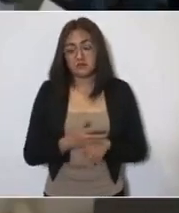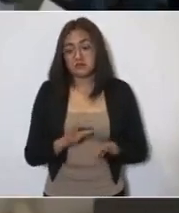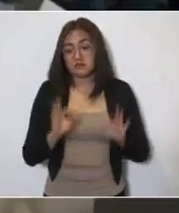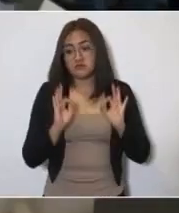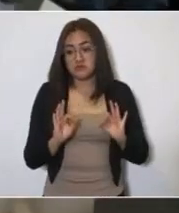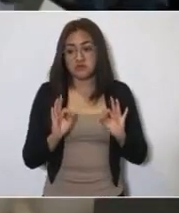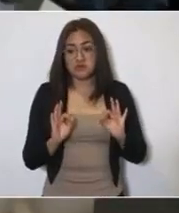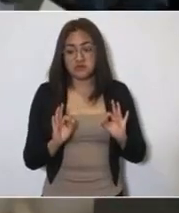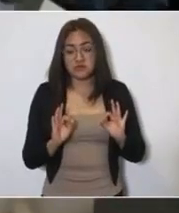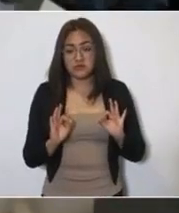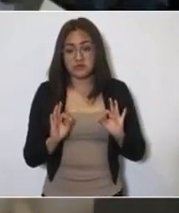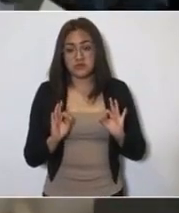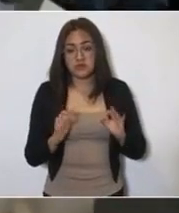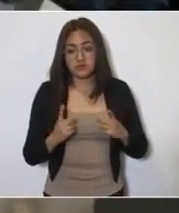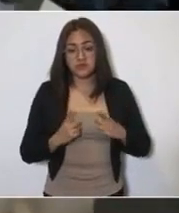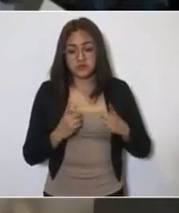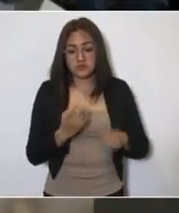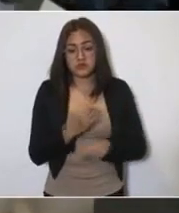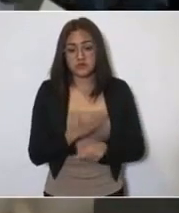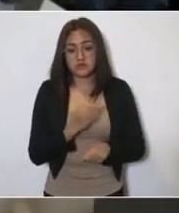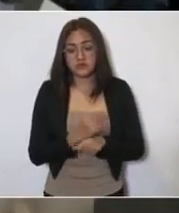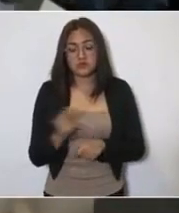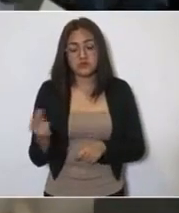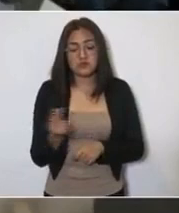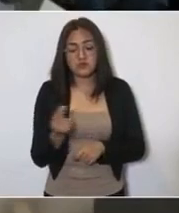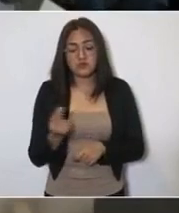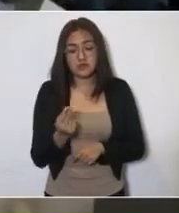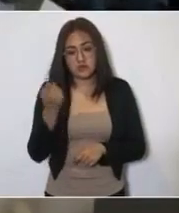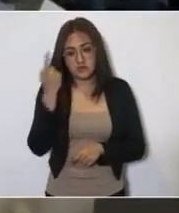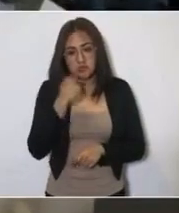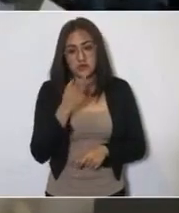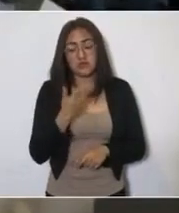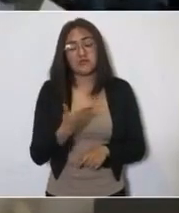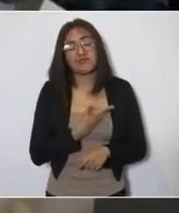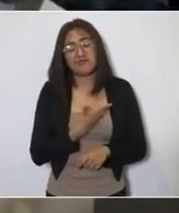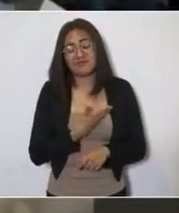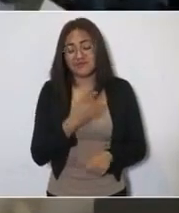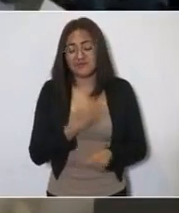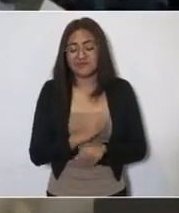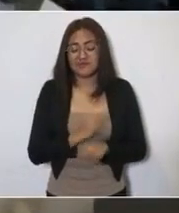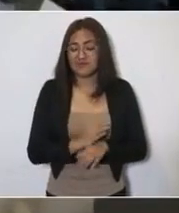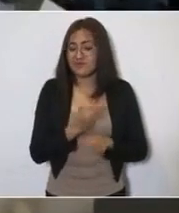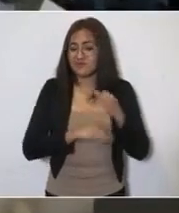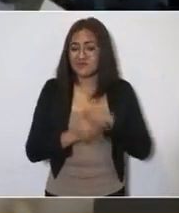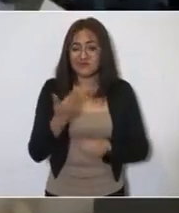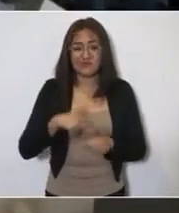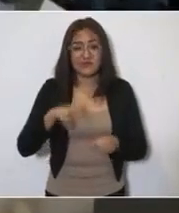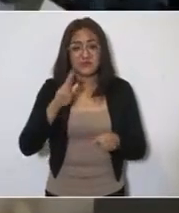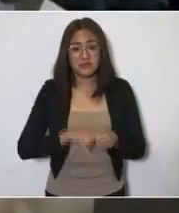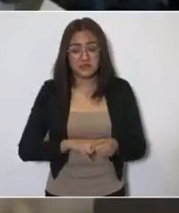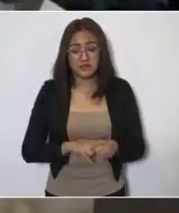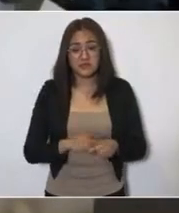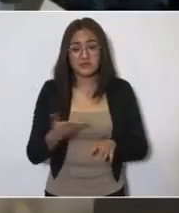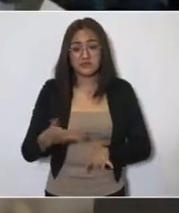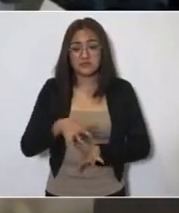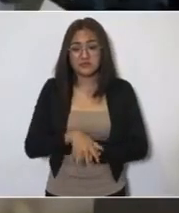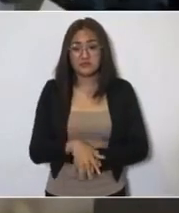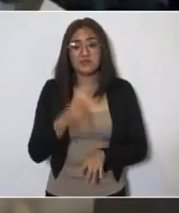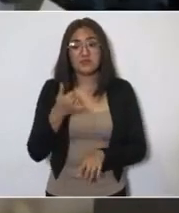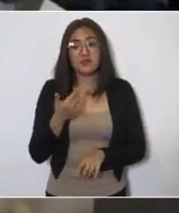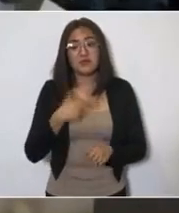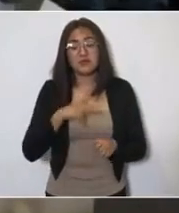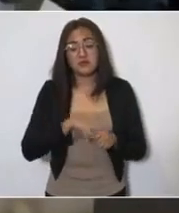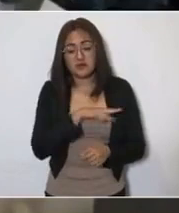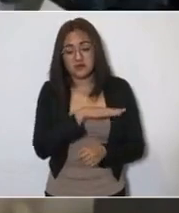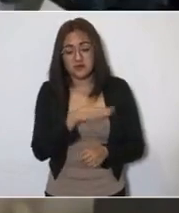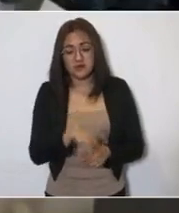muy buena aportación por la necesidad tan imperiosa que tenemos en todos los hospitales integrales y